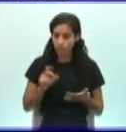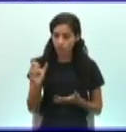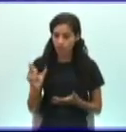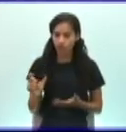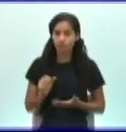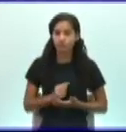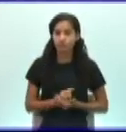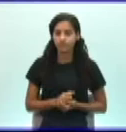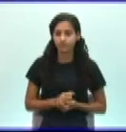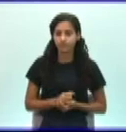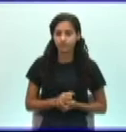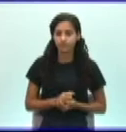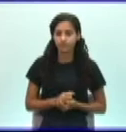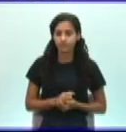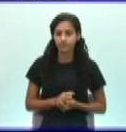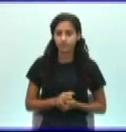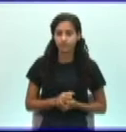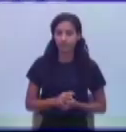palabras.